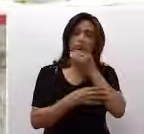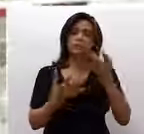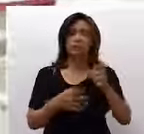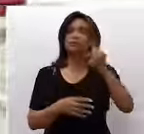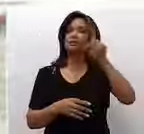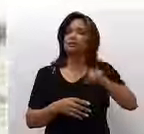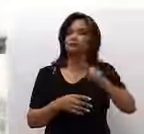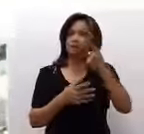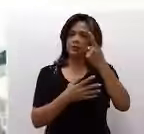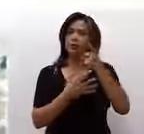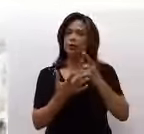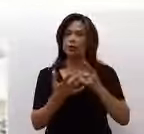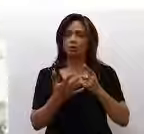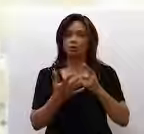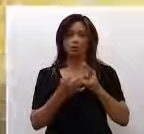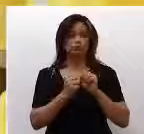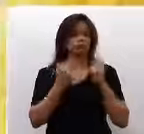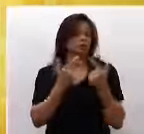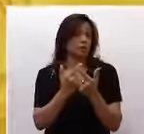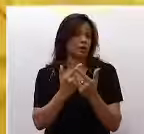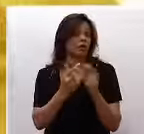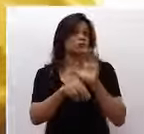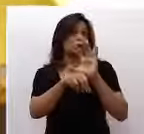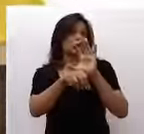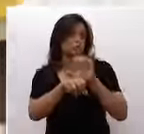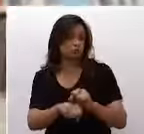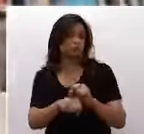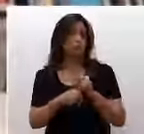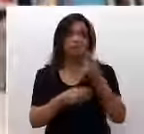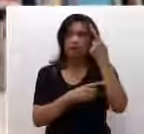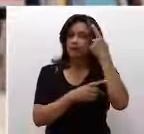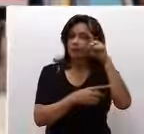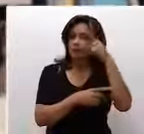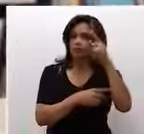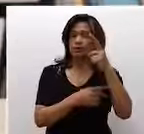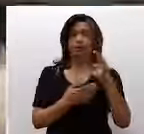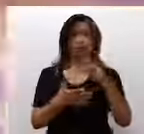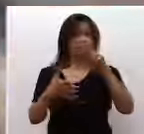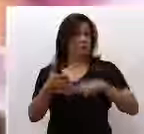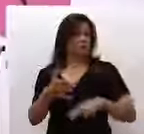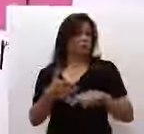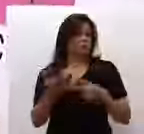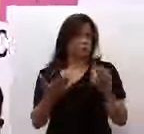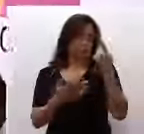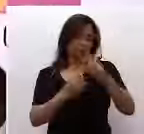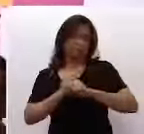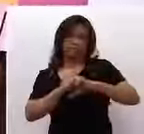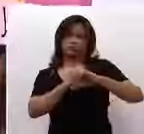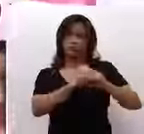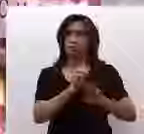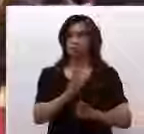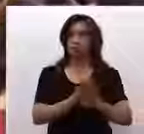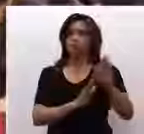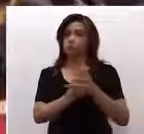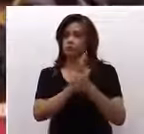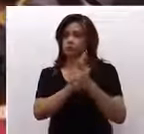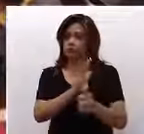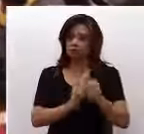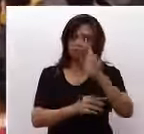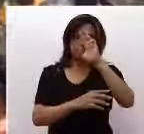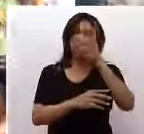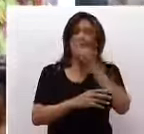cultivar en la sociedad dominicana una cultura caracterizada por la lectura. Para promocionar el desarrollo de la nación,